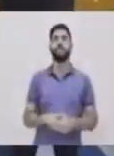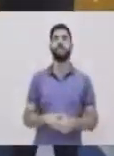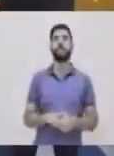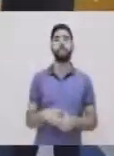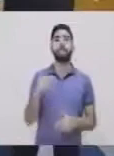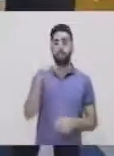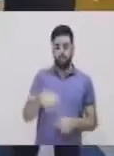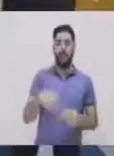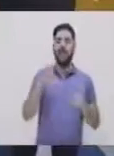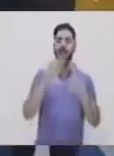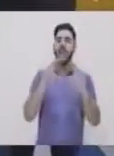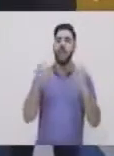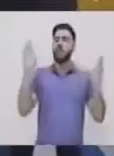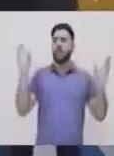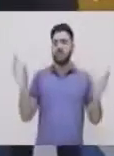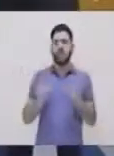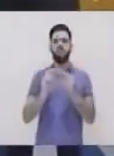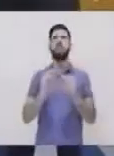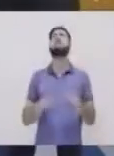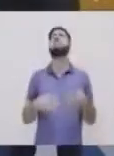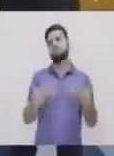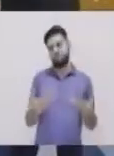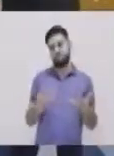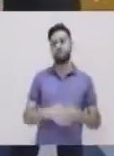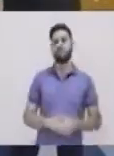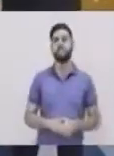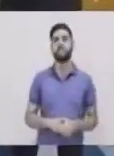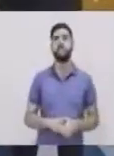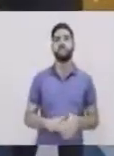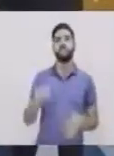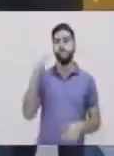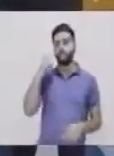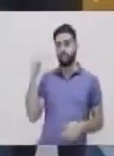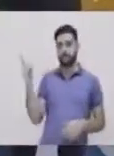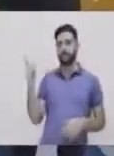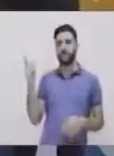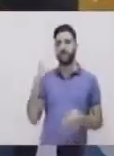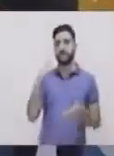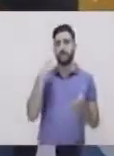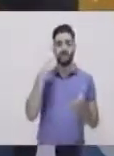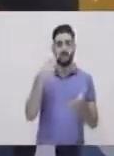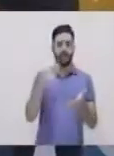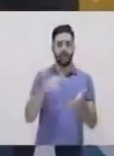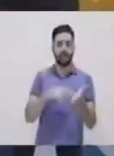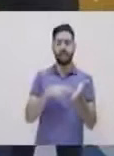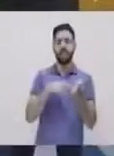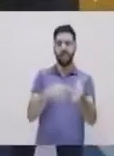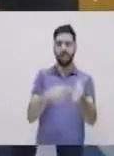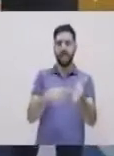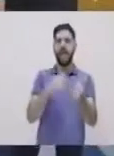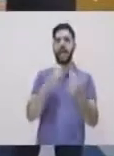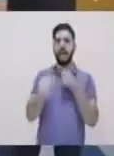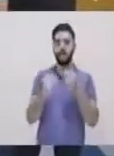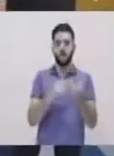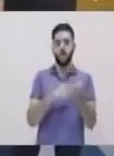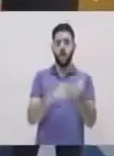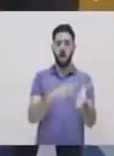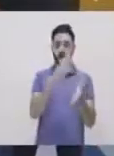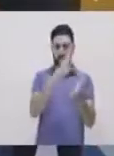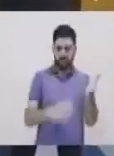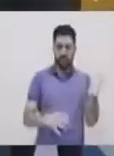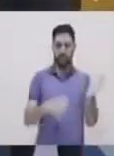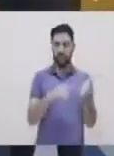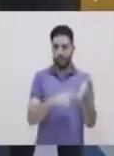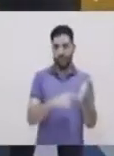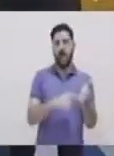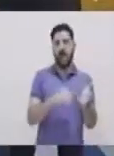pudiéramos resumir esta clase, ¿cómo lo haría usted? Muy bien, que el reportaje es un texto periodístico informativo que nos permite investigar acerca de